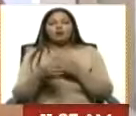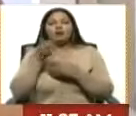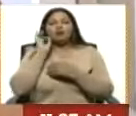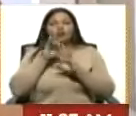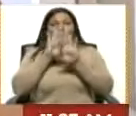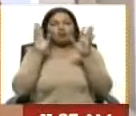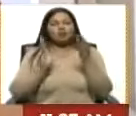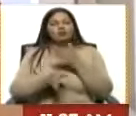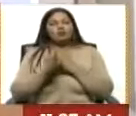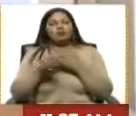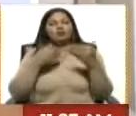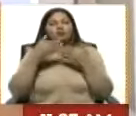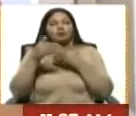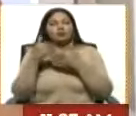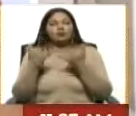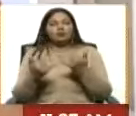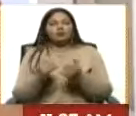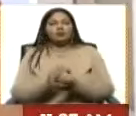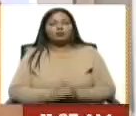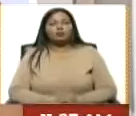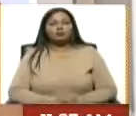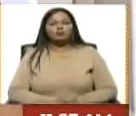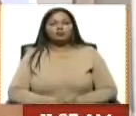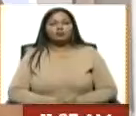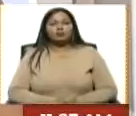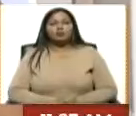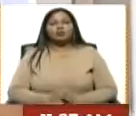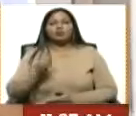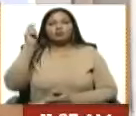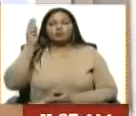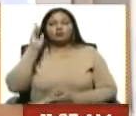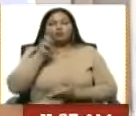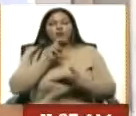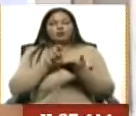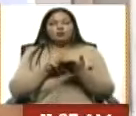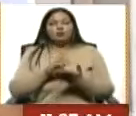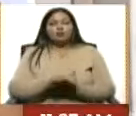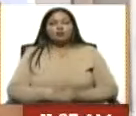Mañana. Continuamos conversando a la vuelta con Gustavo Villapol, diputado de la Asamblea Nacional, también